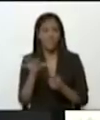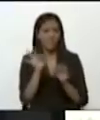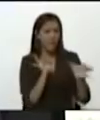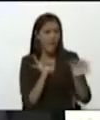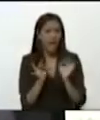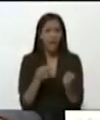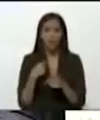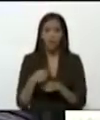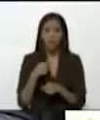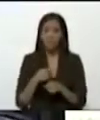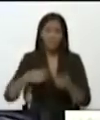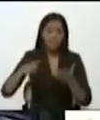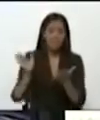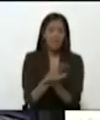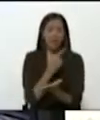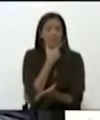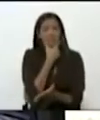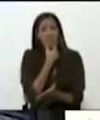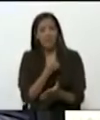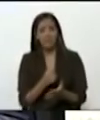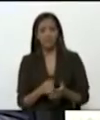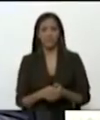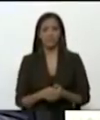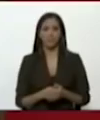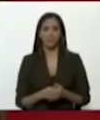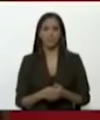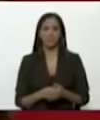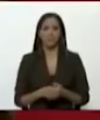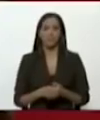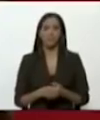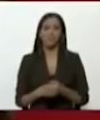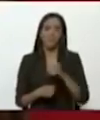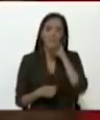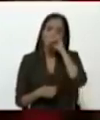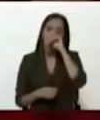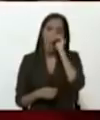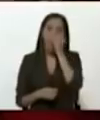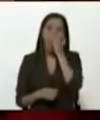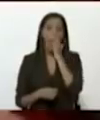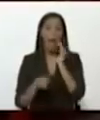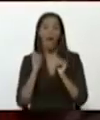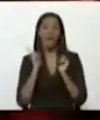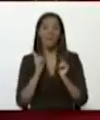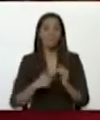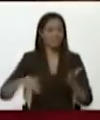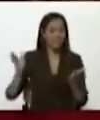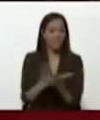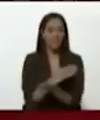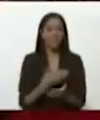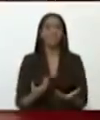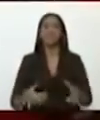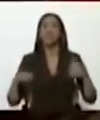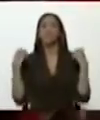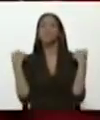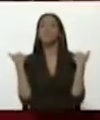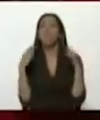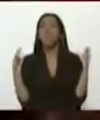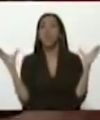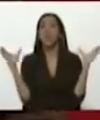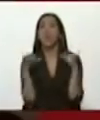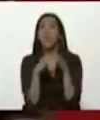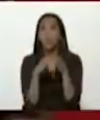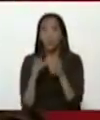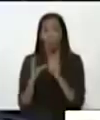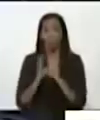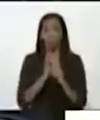te sacan como Leopoldo. O quizás no pagaron completo, porque había que pagar para sacarlo a él y al coñazo de ángeles y katanas que él tiene en su oficina y en su